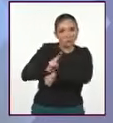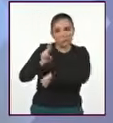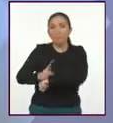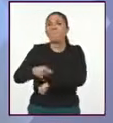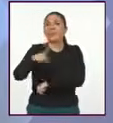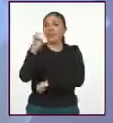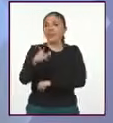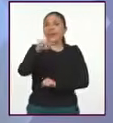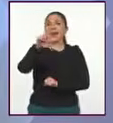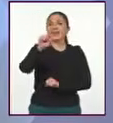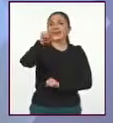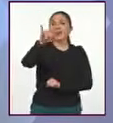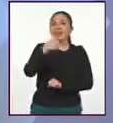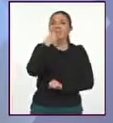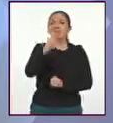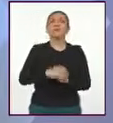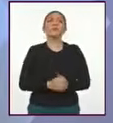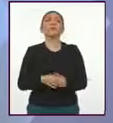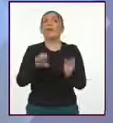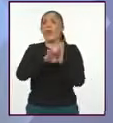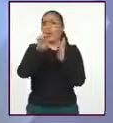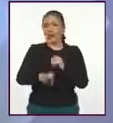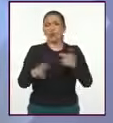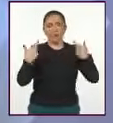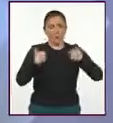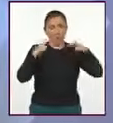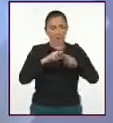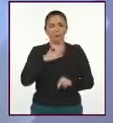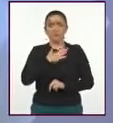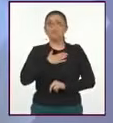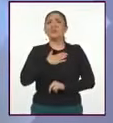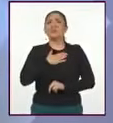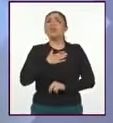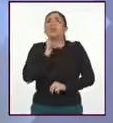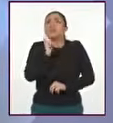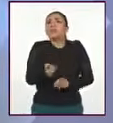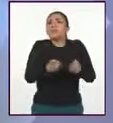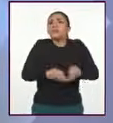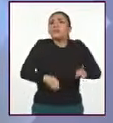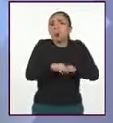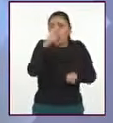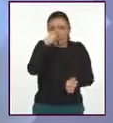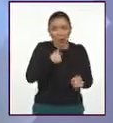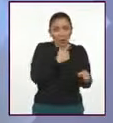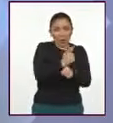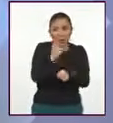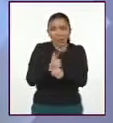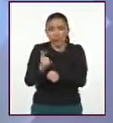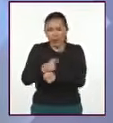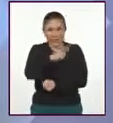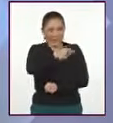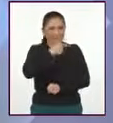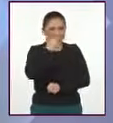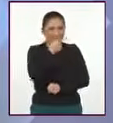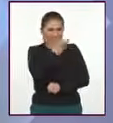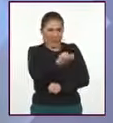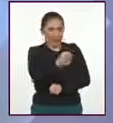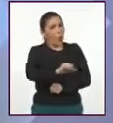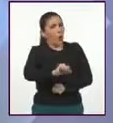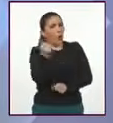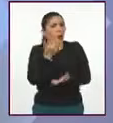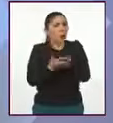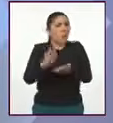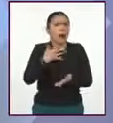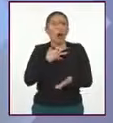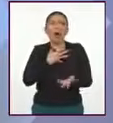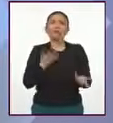Villa nos pregunta ¿cuál sería el papel de los docentes en la detección de estos riesgos? Aparte de lo que ya mencionó, ¿hay alguna